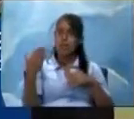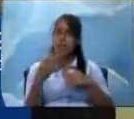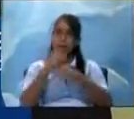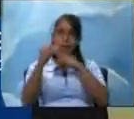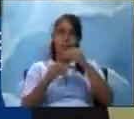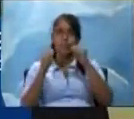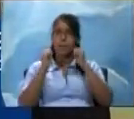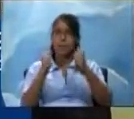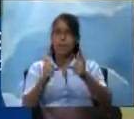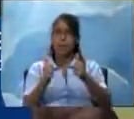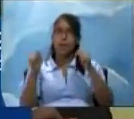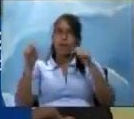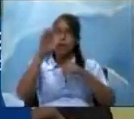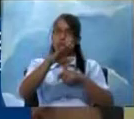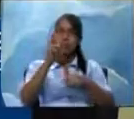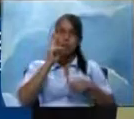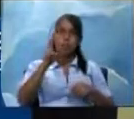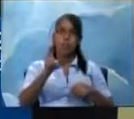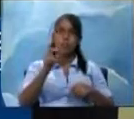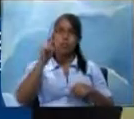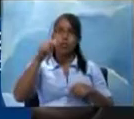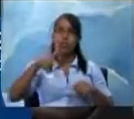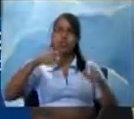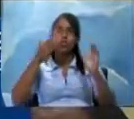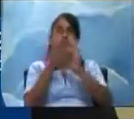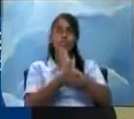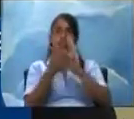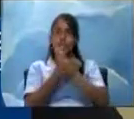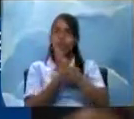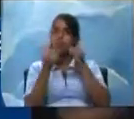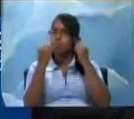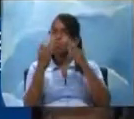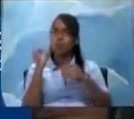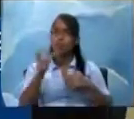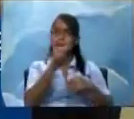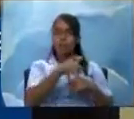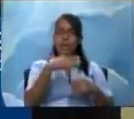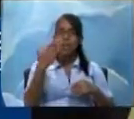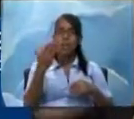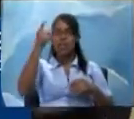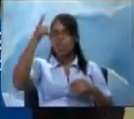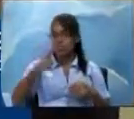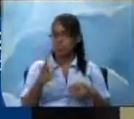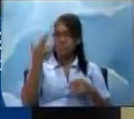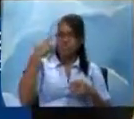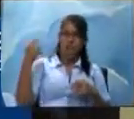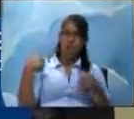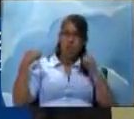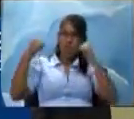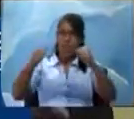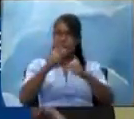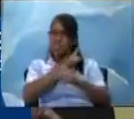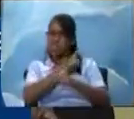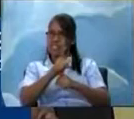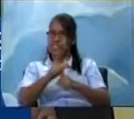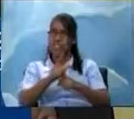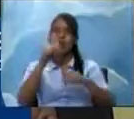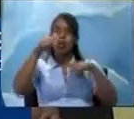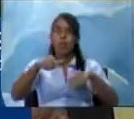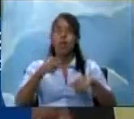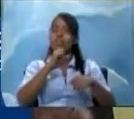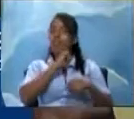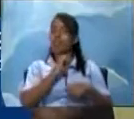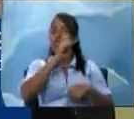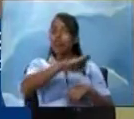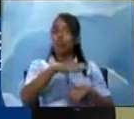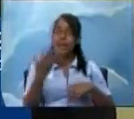persona que hace el bien. Y acá lo estamos viendo. Esto sucederá. Muchas personas que son arrogantes, prepotentes, como